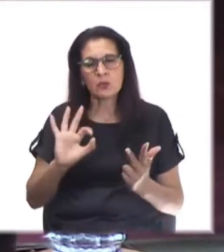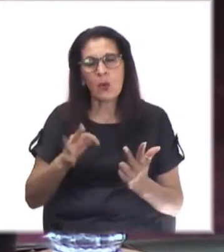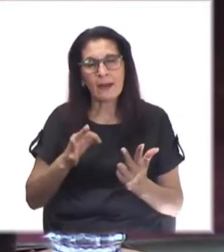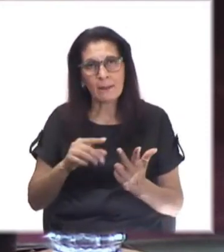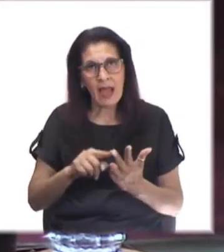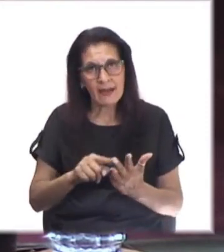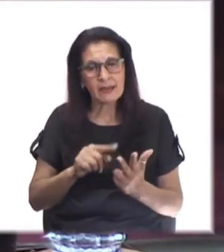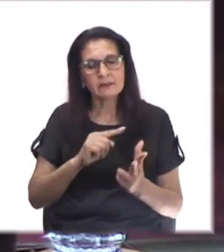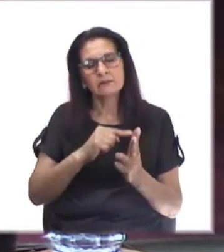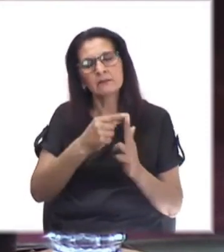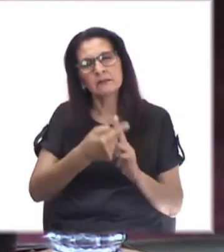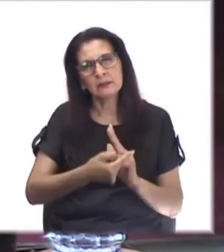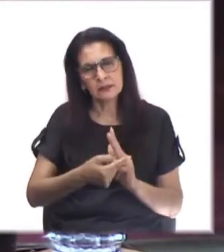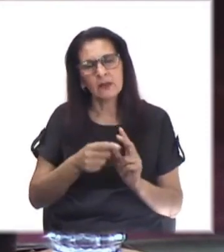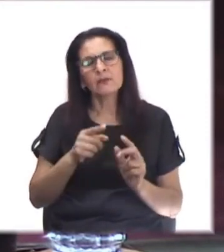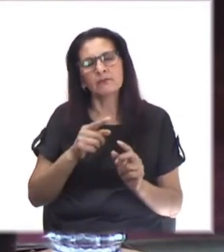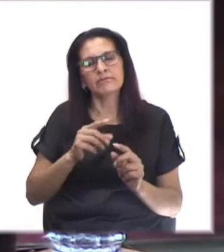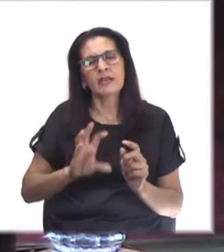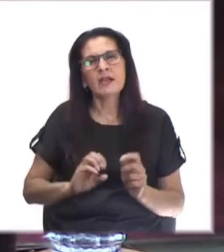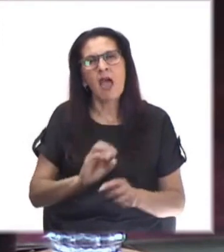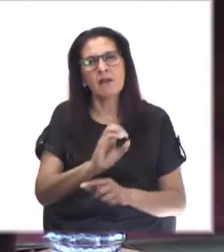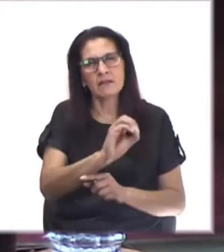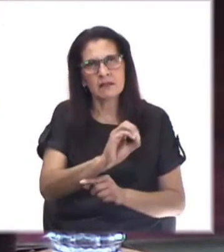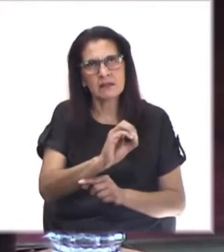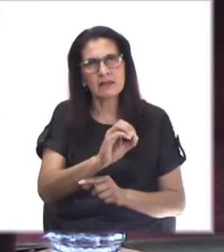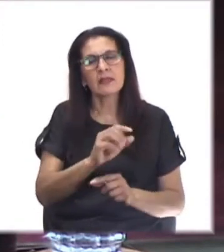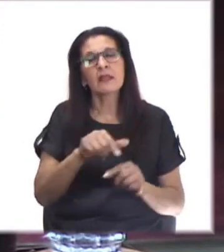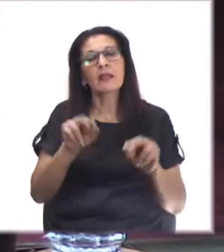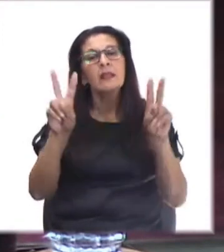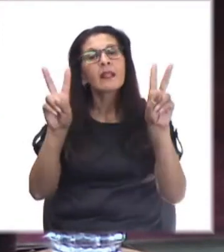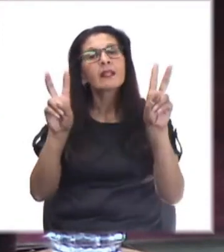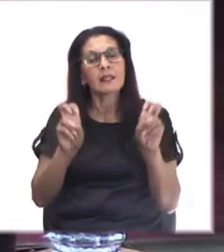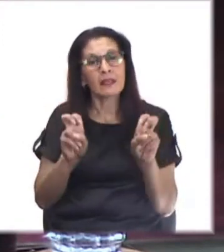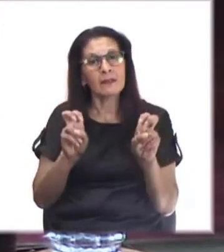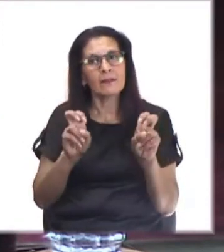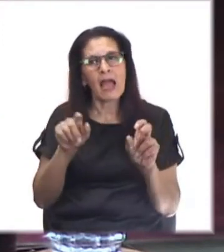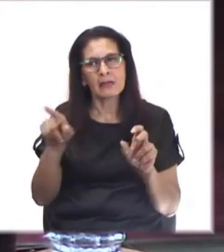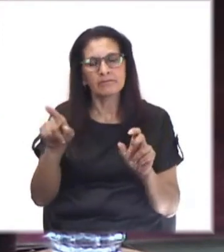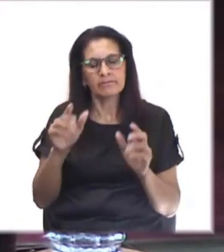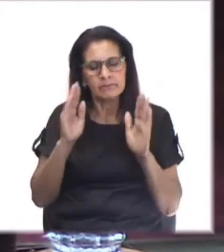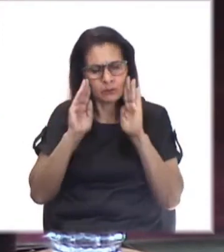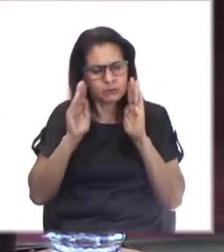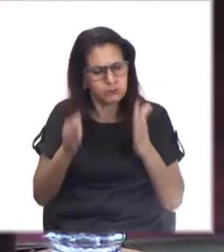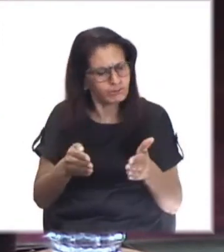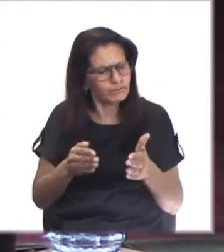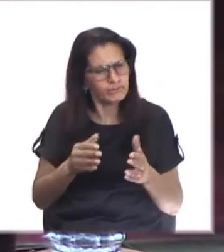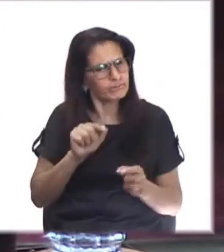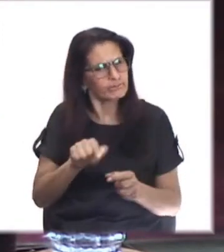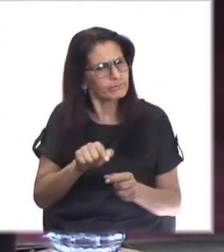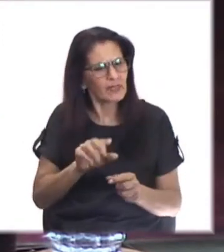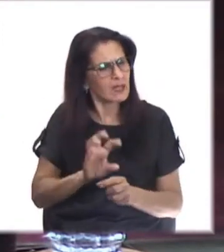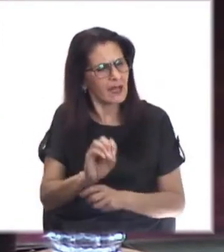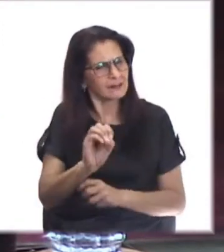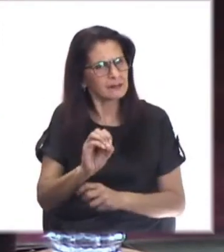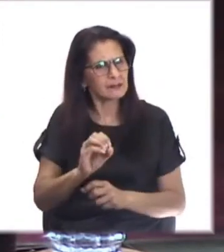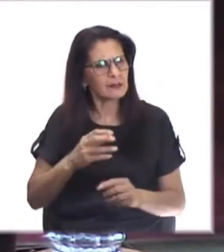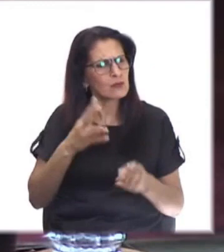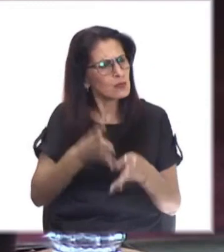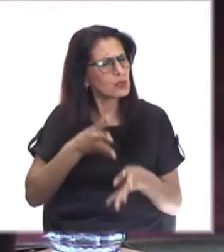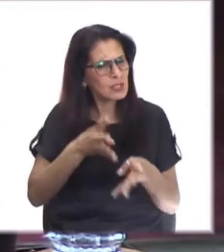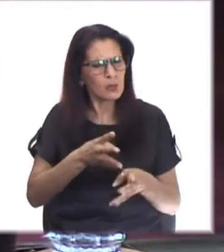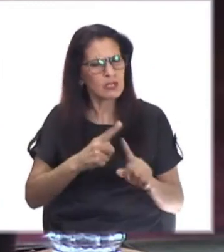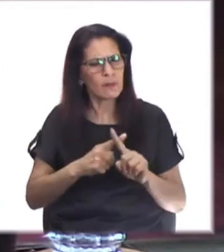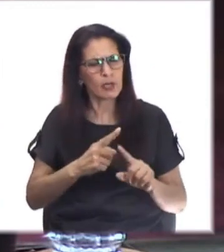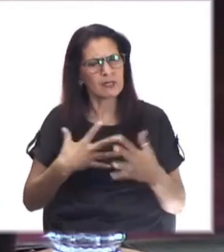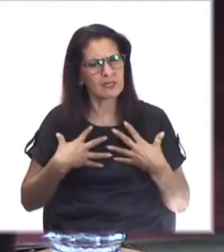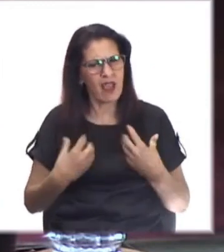fueron víctimas de la terrible enfermedad y el tema lo obsesionaba. La lucha por la salud de nuestra gente